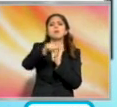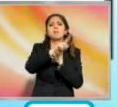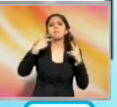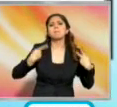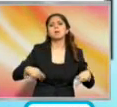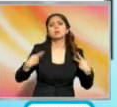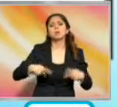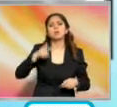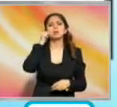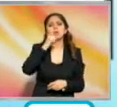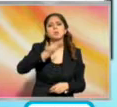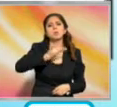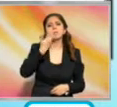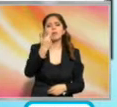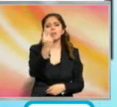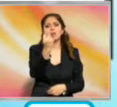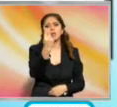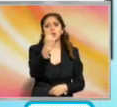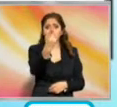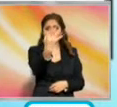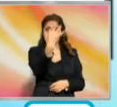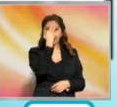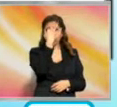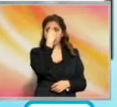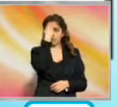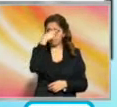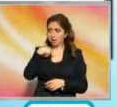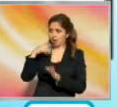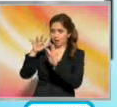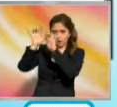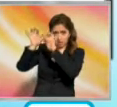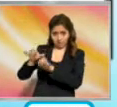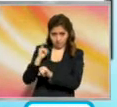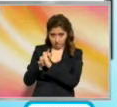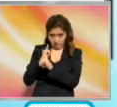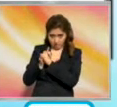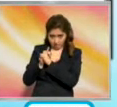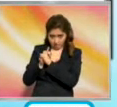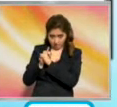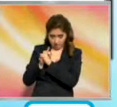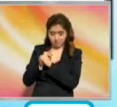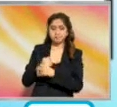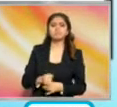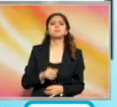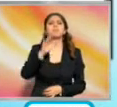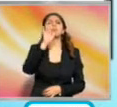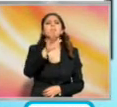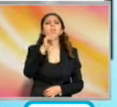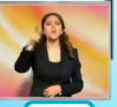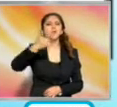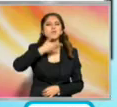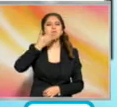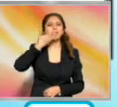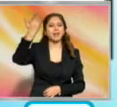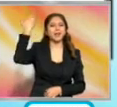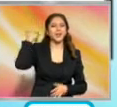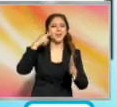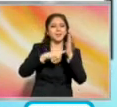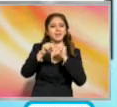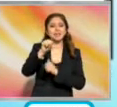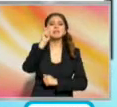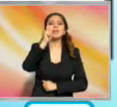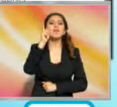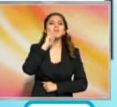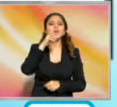siempre está influenciado Oye, por yo eso, quiero ¿no? suponer que también allá han de aparecer los 15 años de Rubí. Bueno, pero por supuesto. ¿Verdad? Pero, Sí. ahora, También. pero es muy curioso, fíjate,